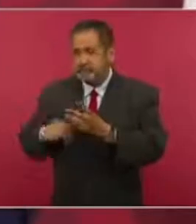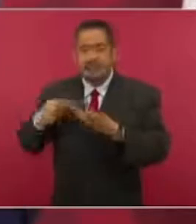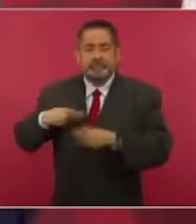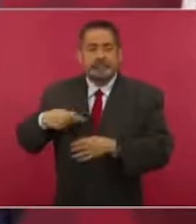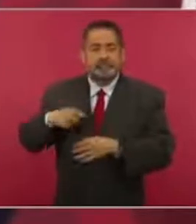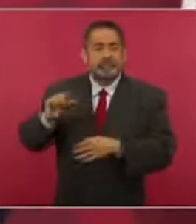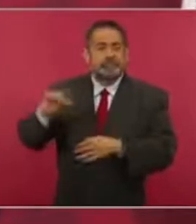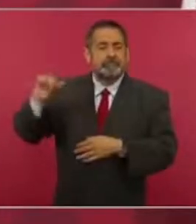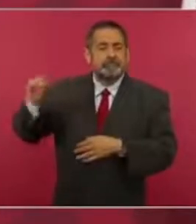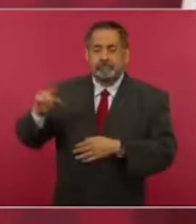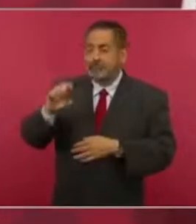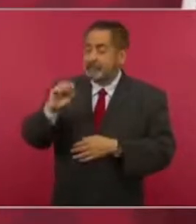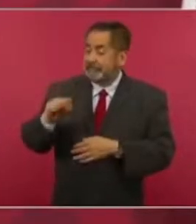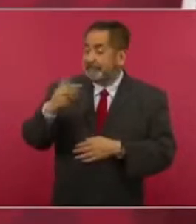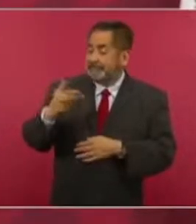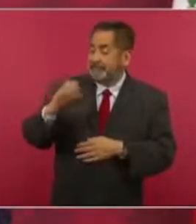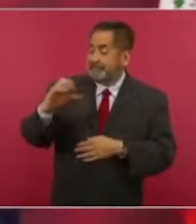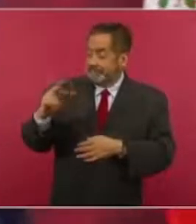funcionarios de Hacienda,